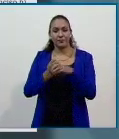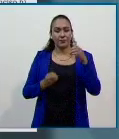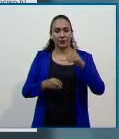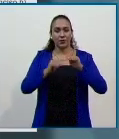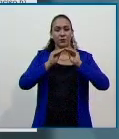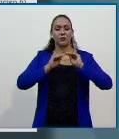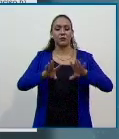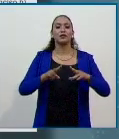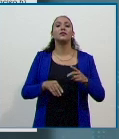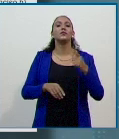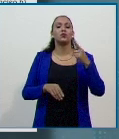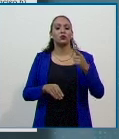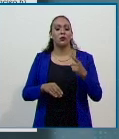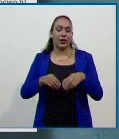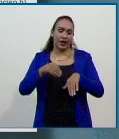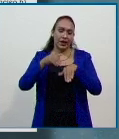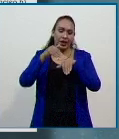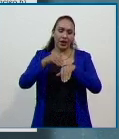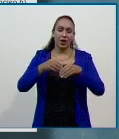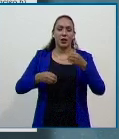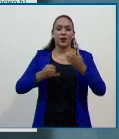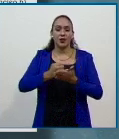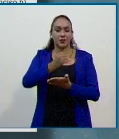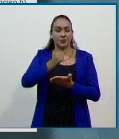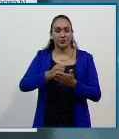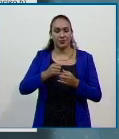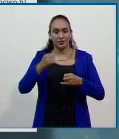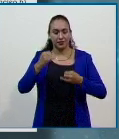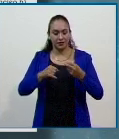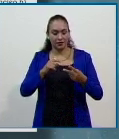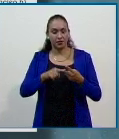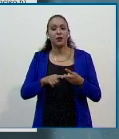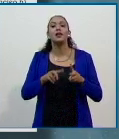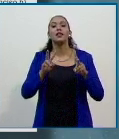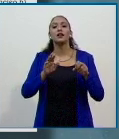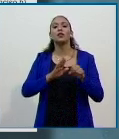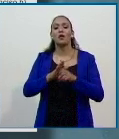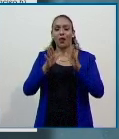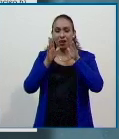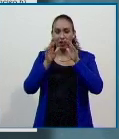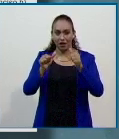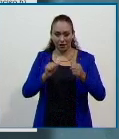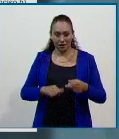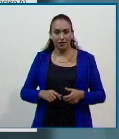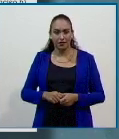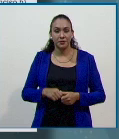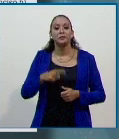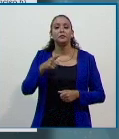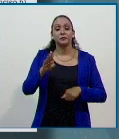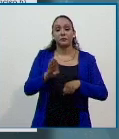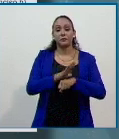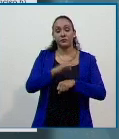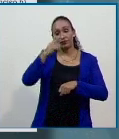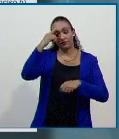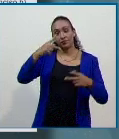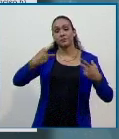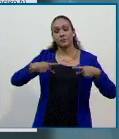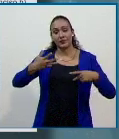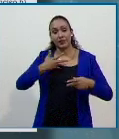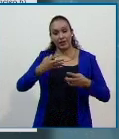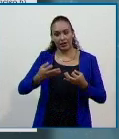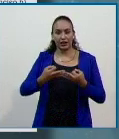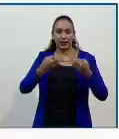una jurisprudencia de rubro, suplencia de la queja deficiente en materia agraria. Procede a favor de los posesionarios de